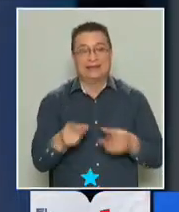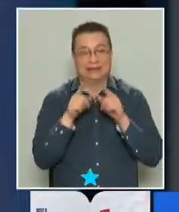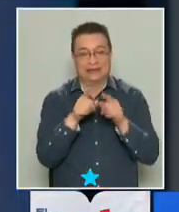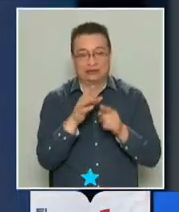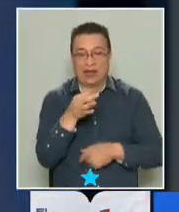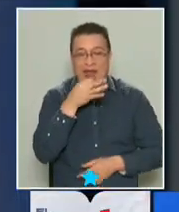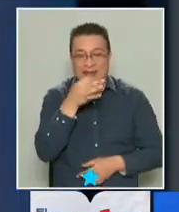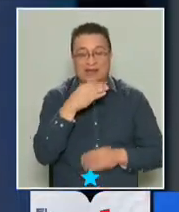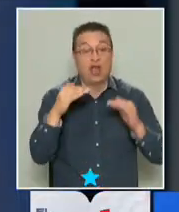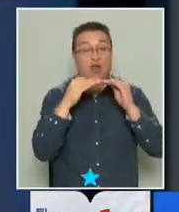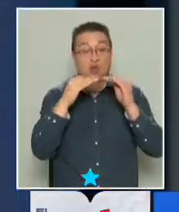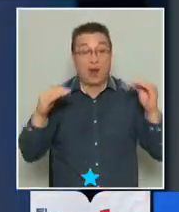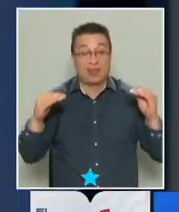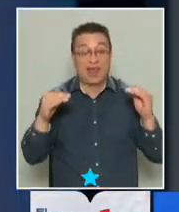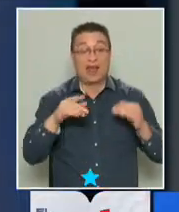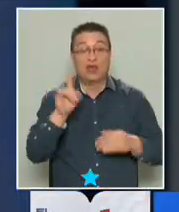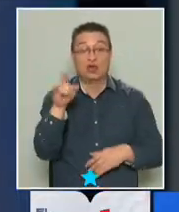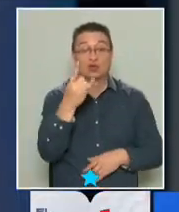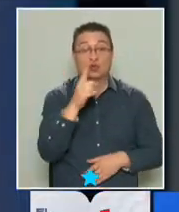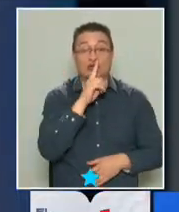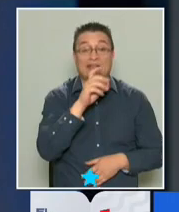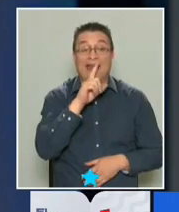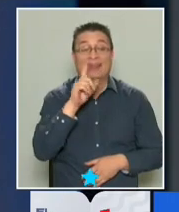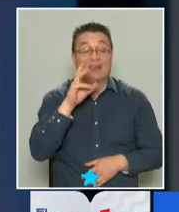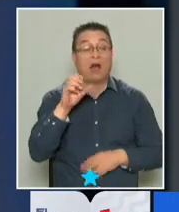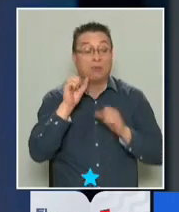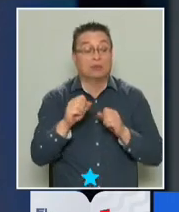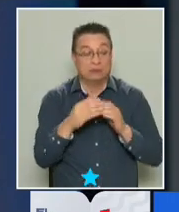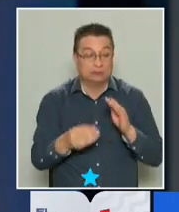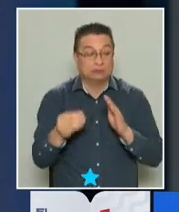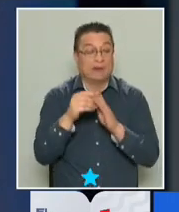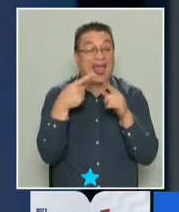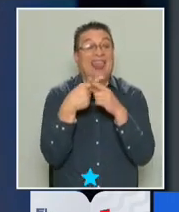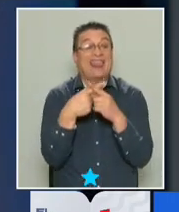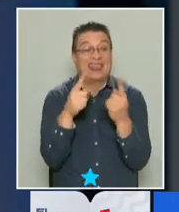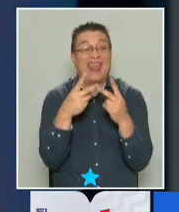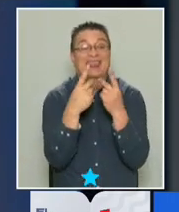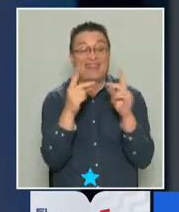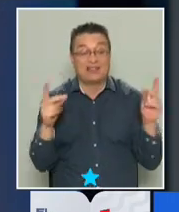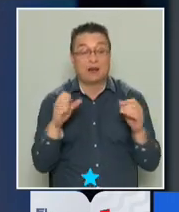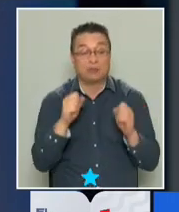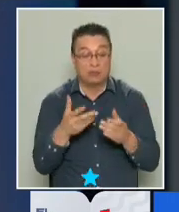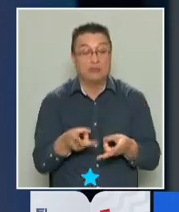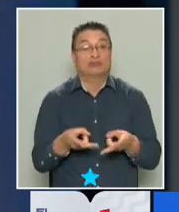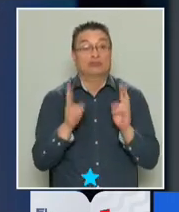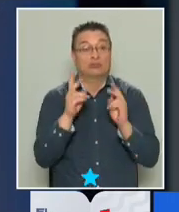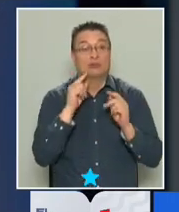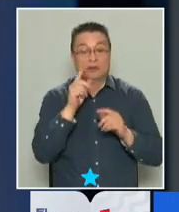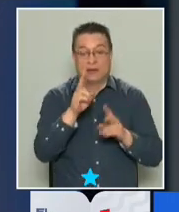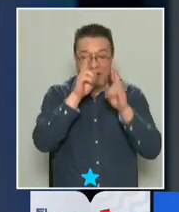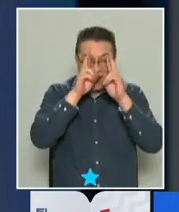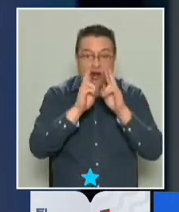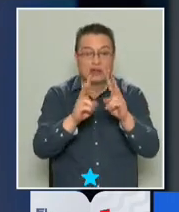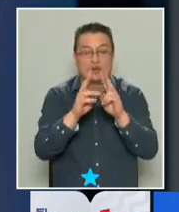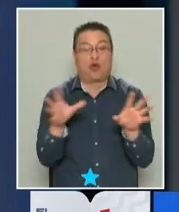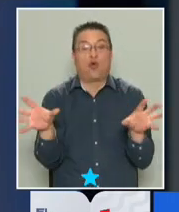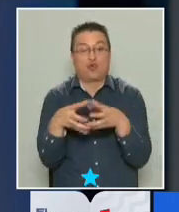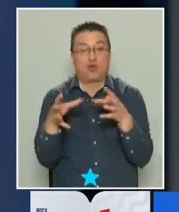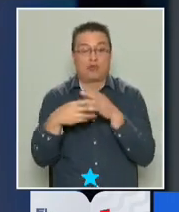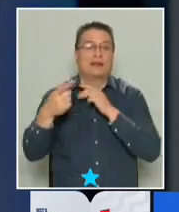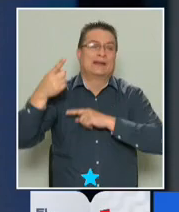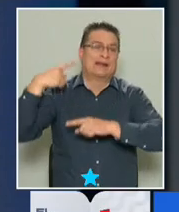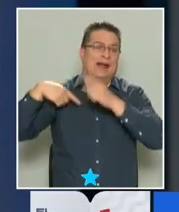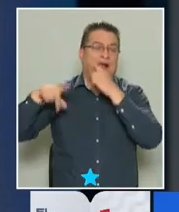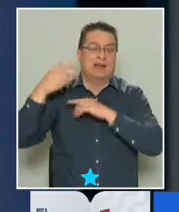dice esta igualdad sustantiva va a permitir la integración va a permitir la diversidad y también que tengan un espacio de reconocimiento aquellos grupos que históricamente